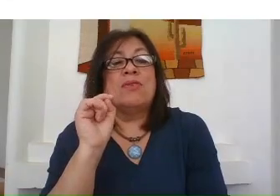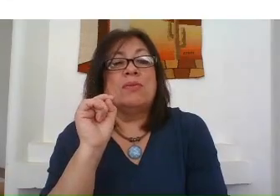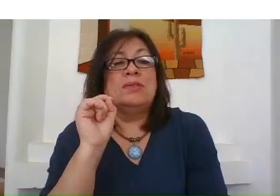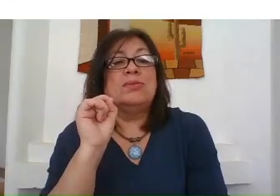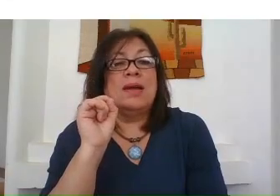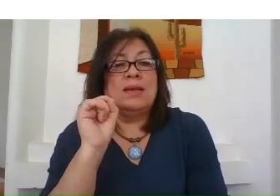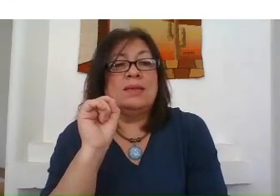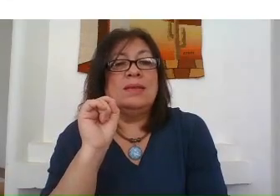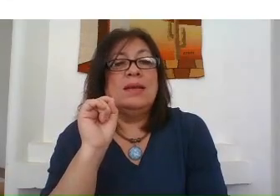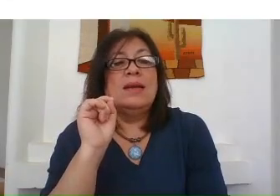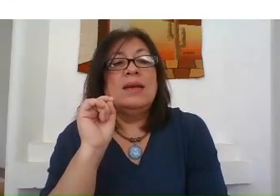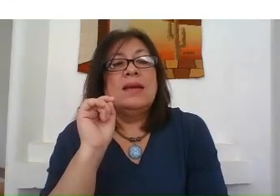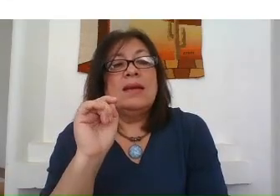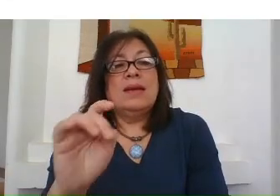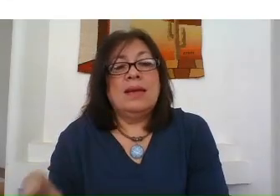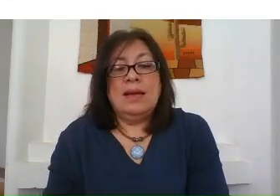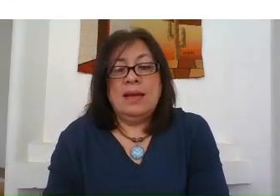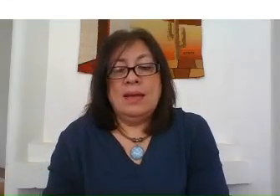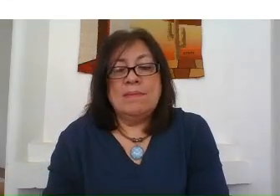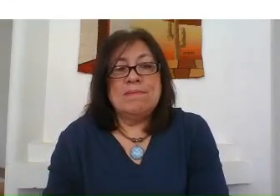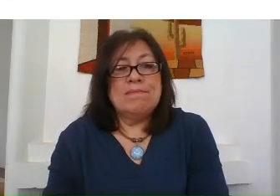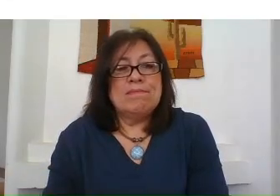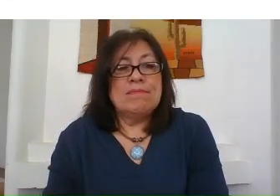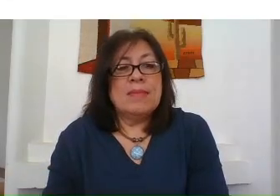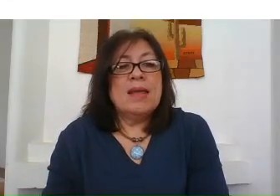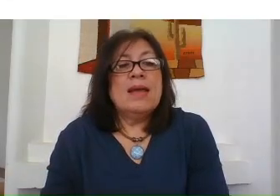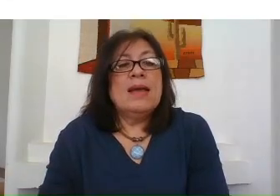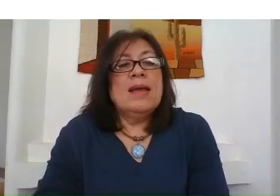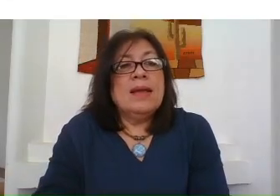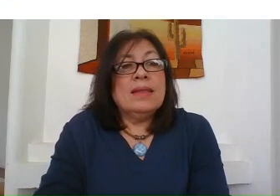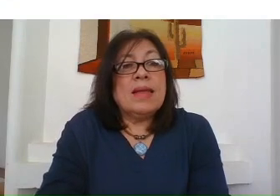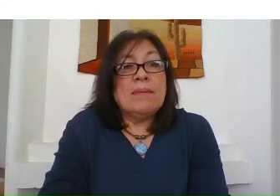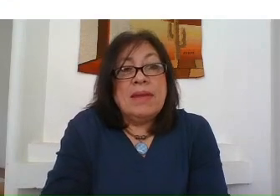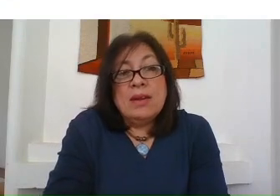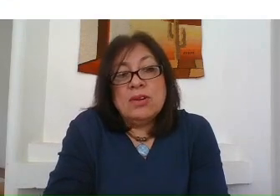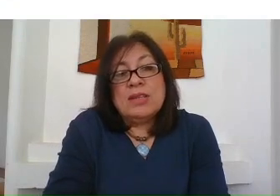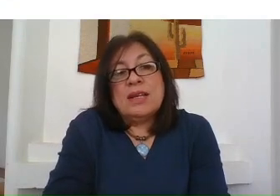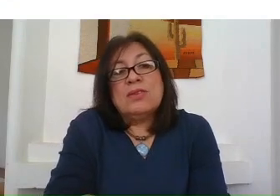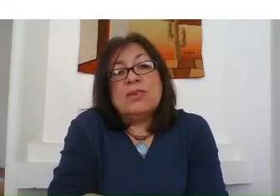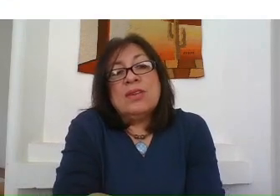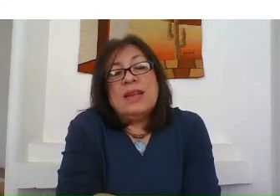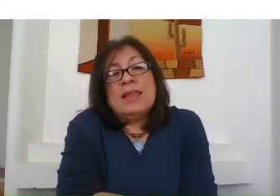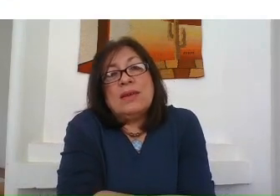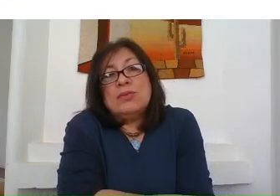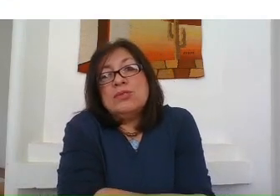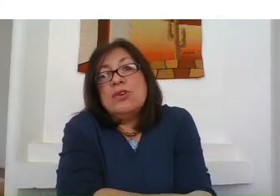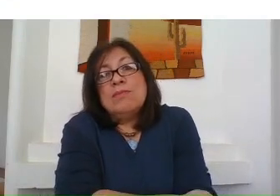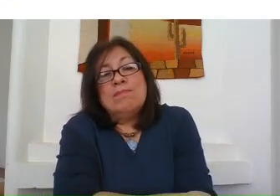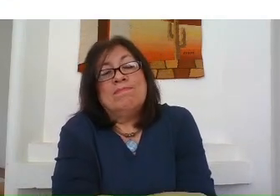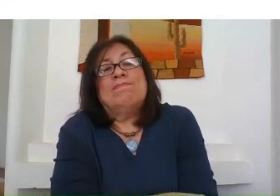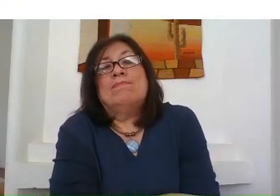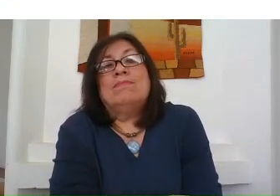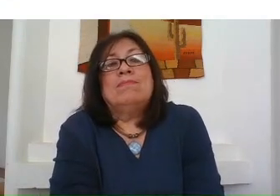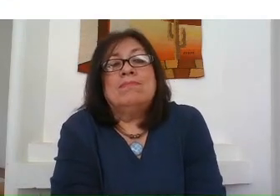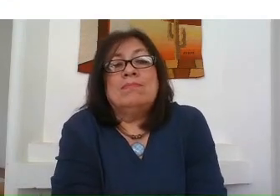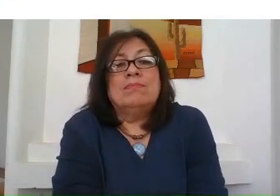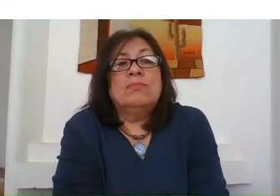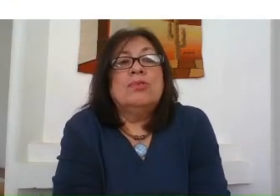acomodar el foco visual. Eh, También los trastornos de la